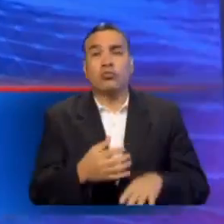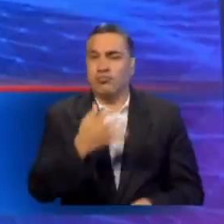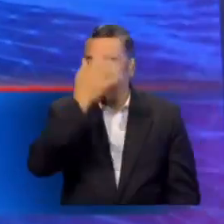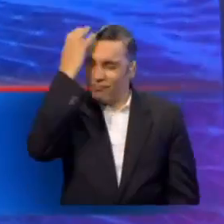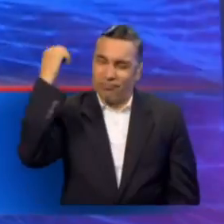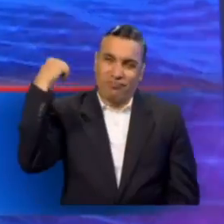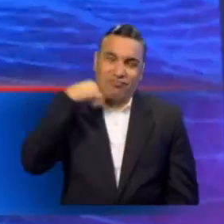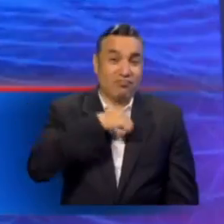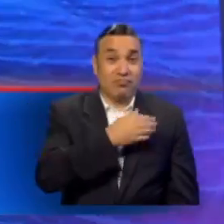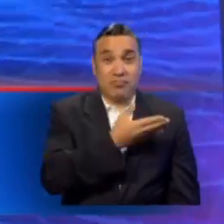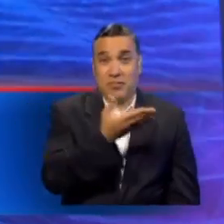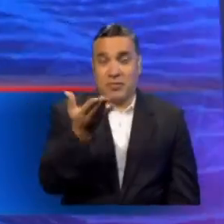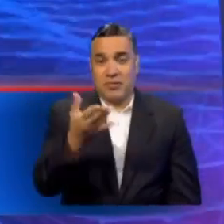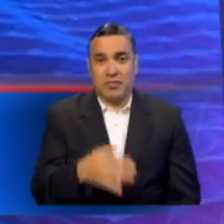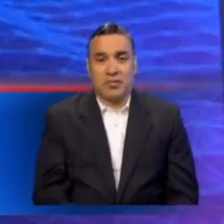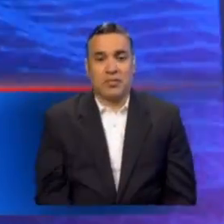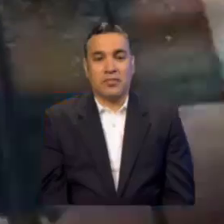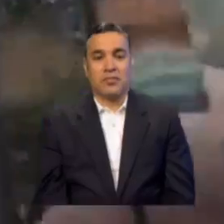Ruales.